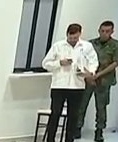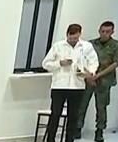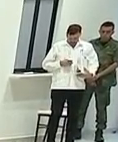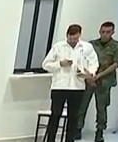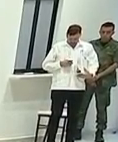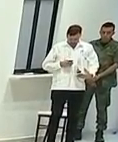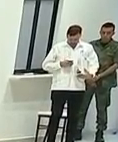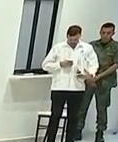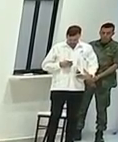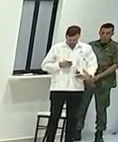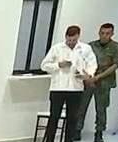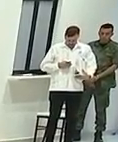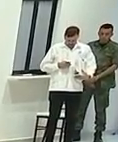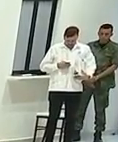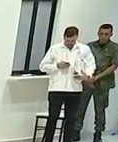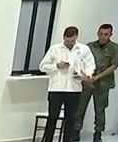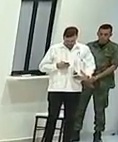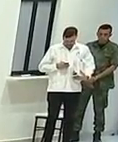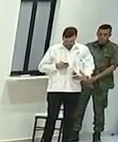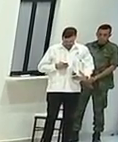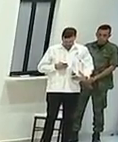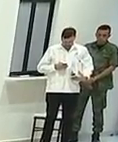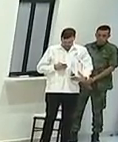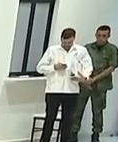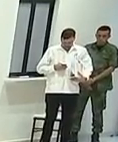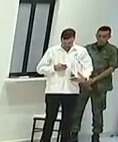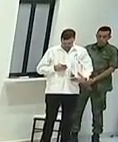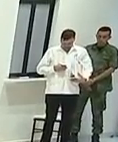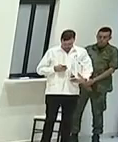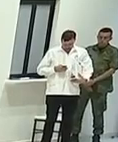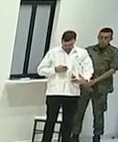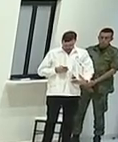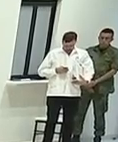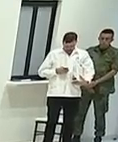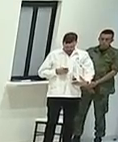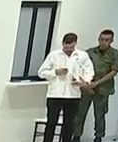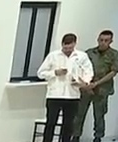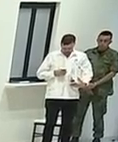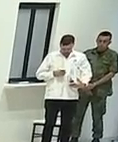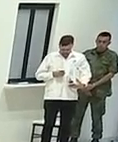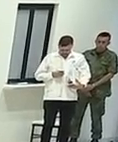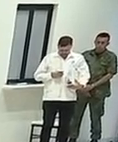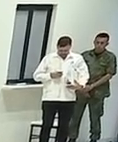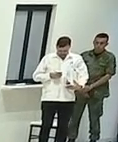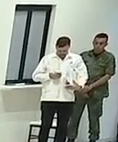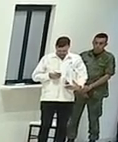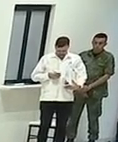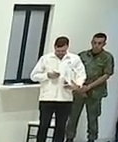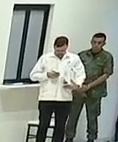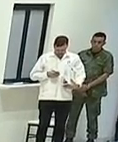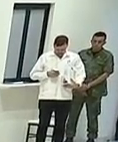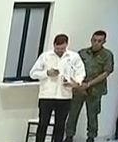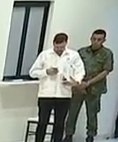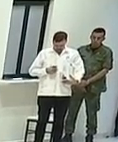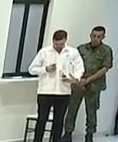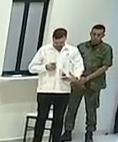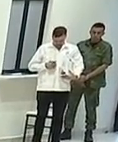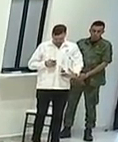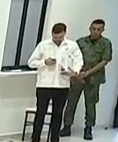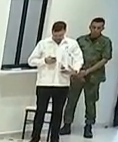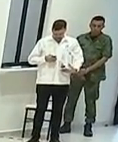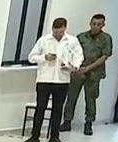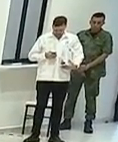Durango se está aplicando el programa Jóvenes Construyendo el